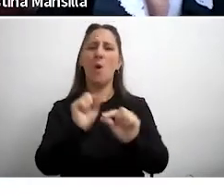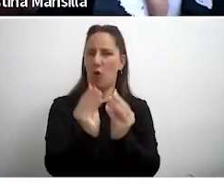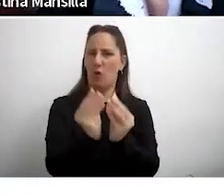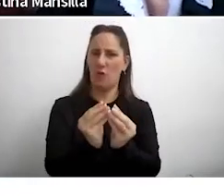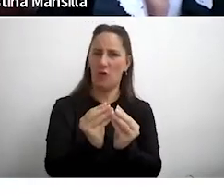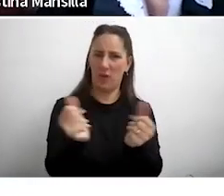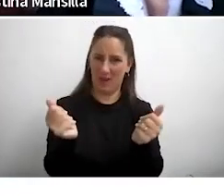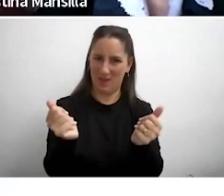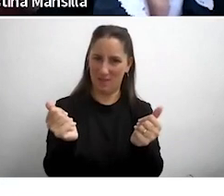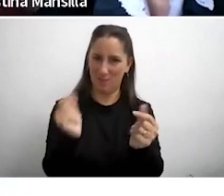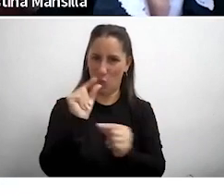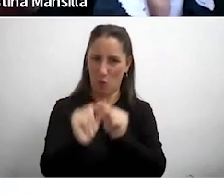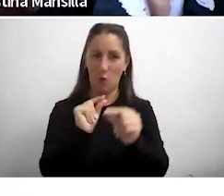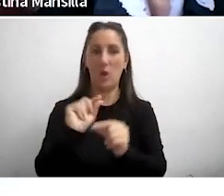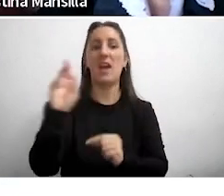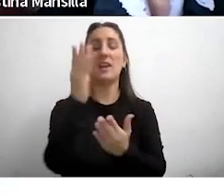gradualmente y la resolución